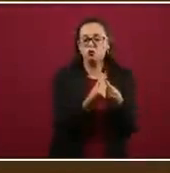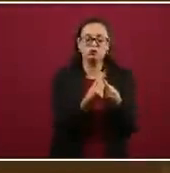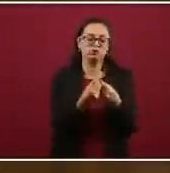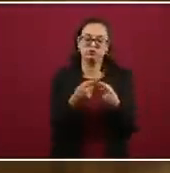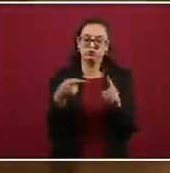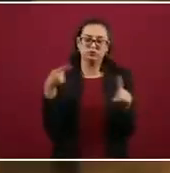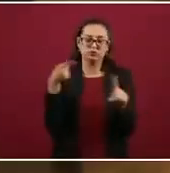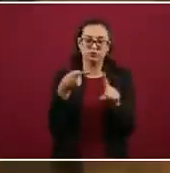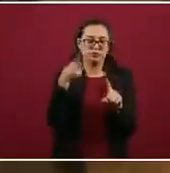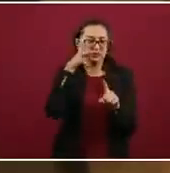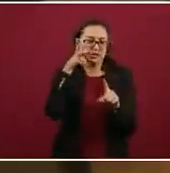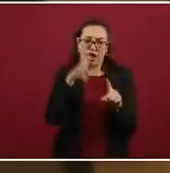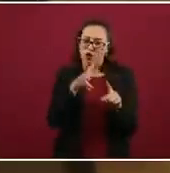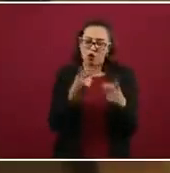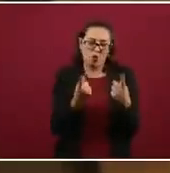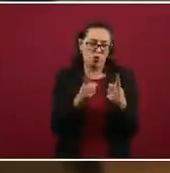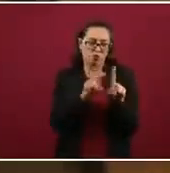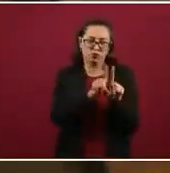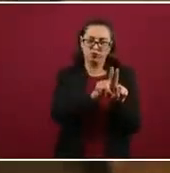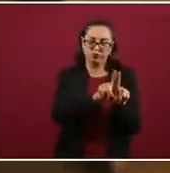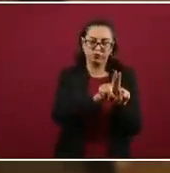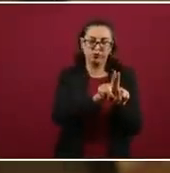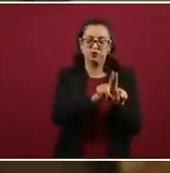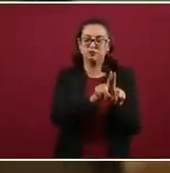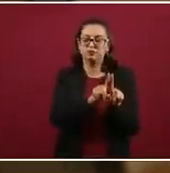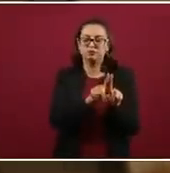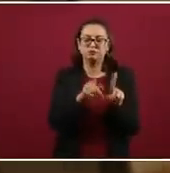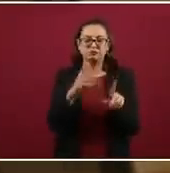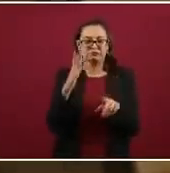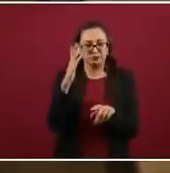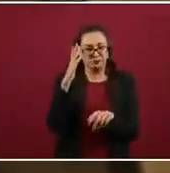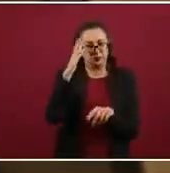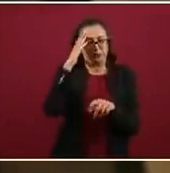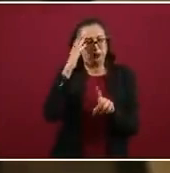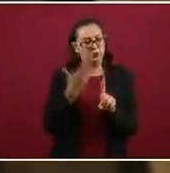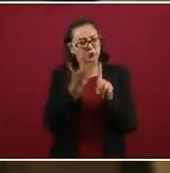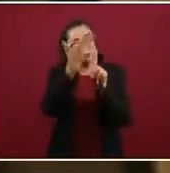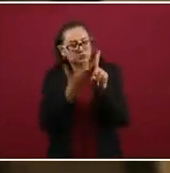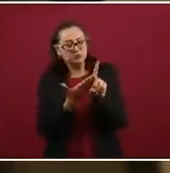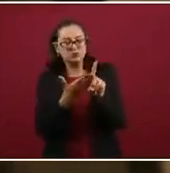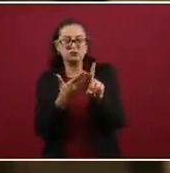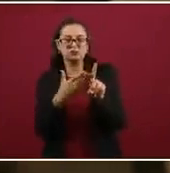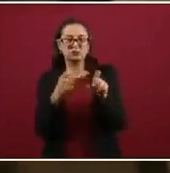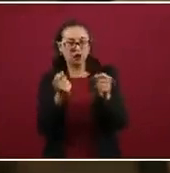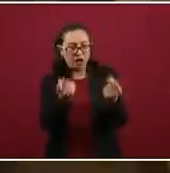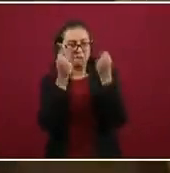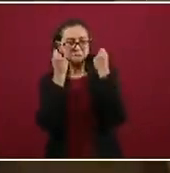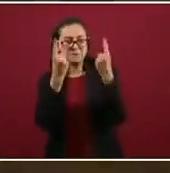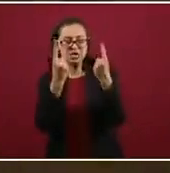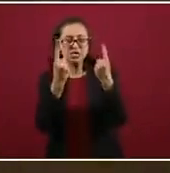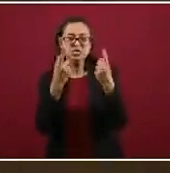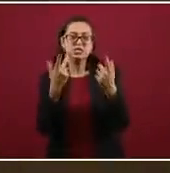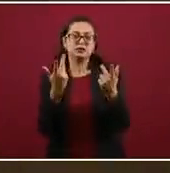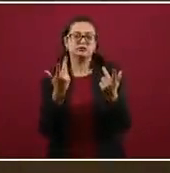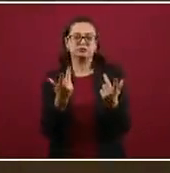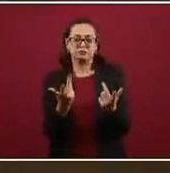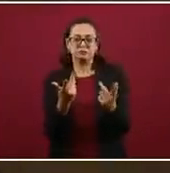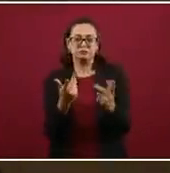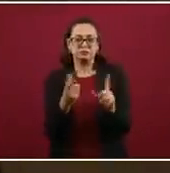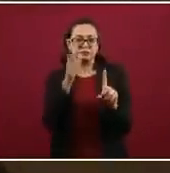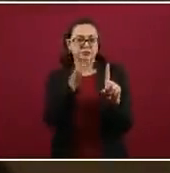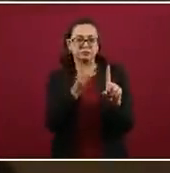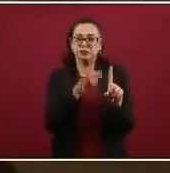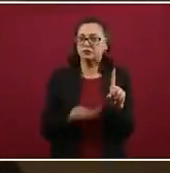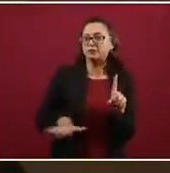clave de Hidalgo, un personaje que tiene prestigio, que tiene un espacio en